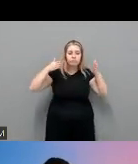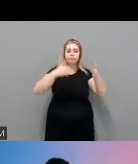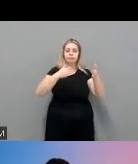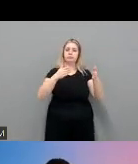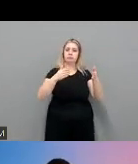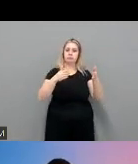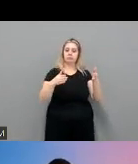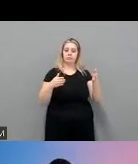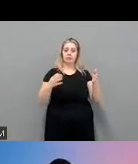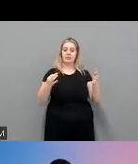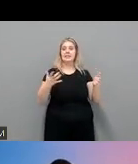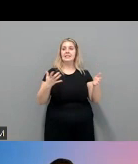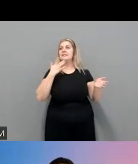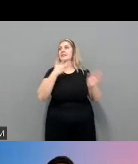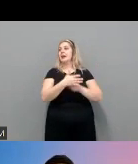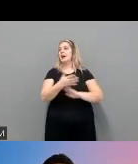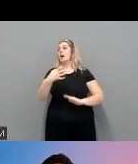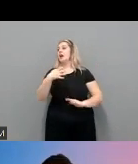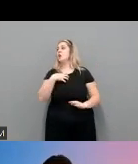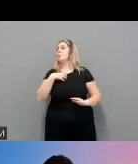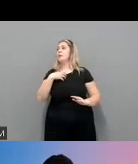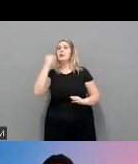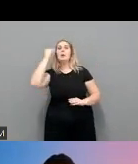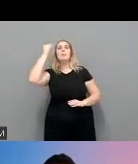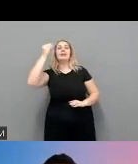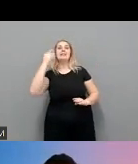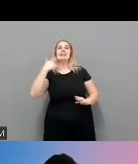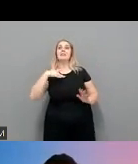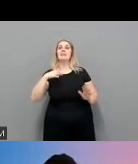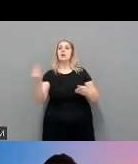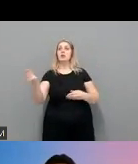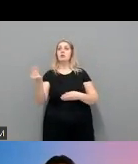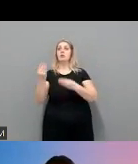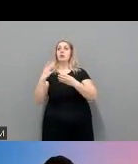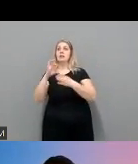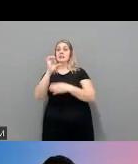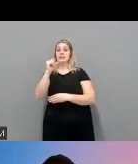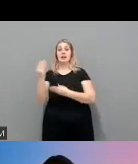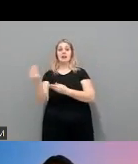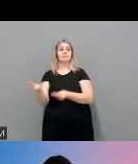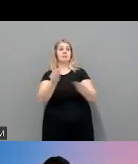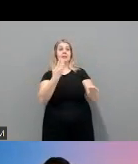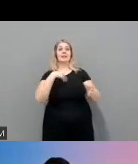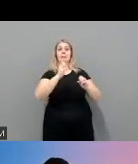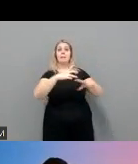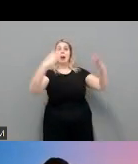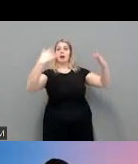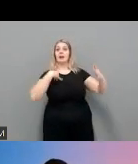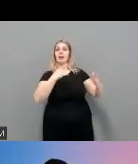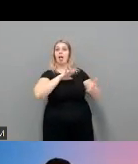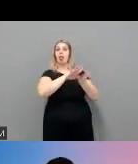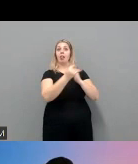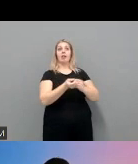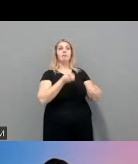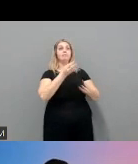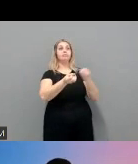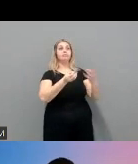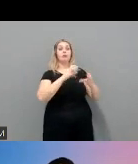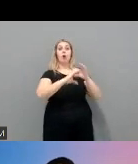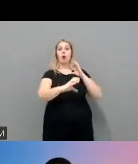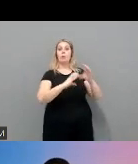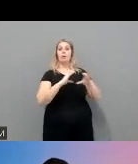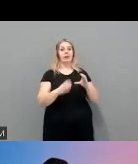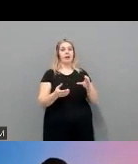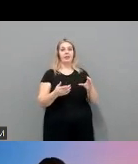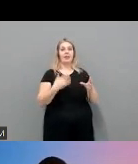No podemos creer que la mera provisión de un SAC ya va a hacer, ¿no?, que se comuniquen con ellos, que